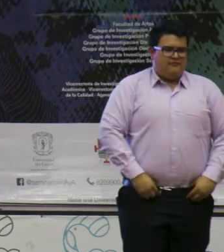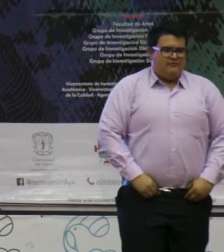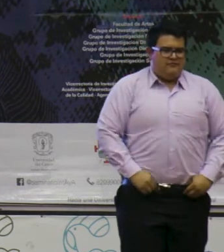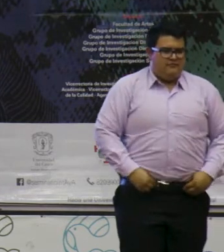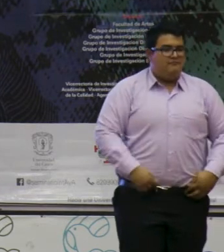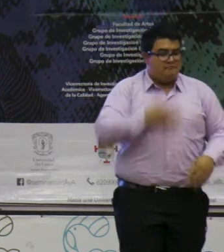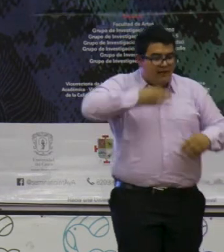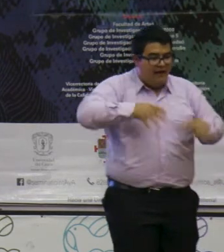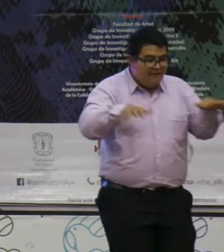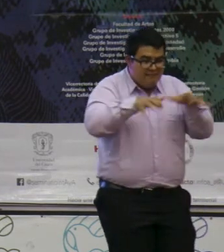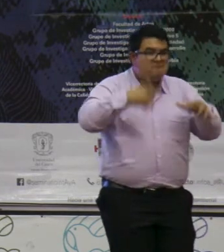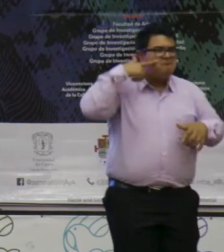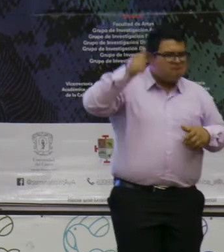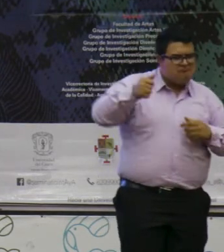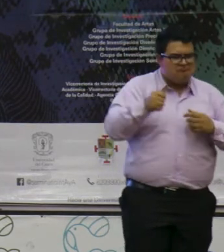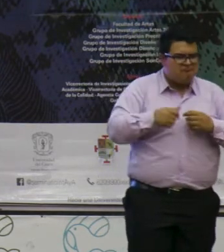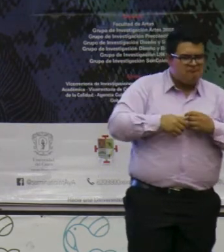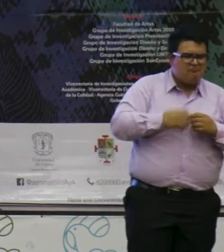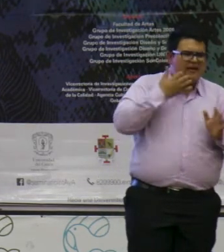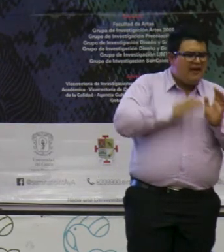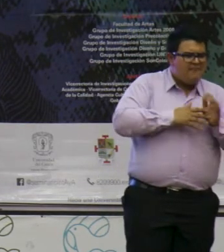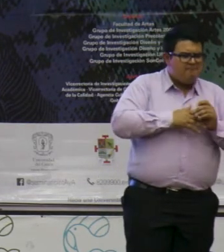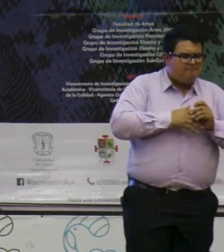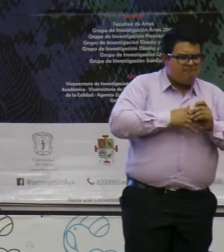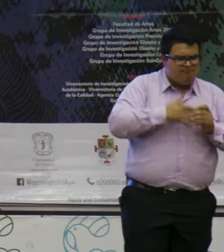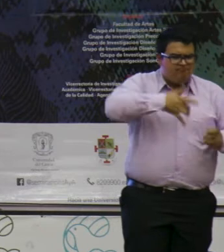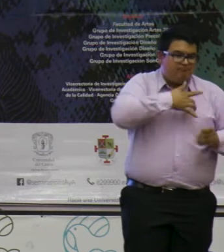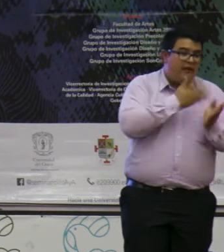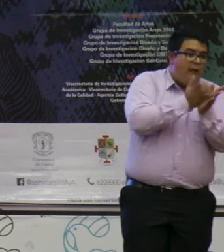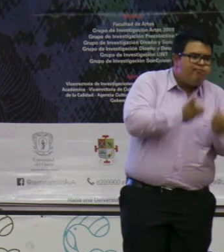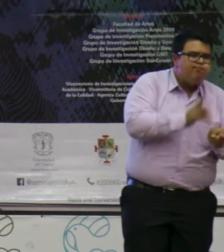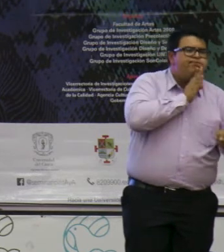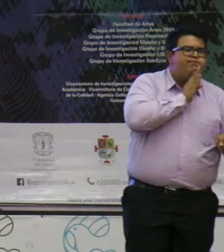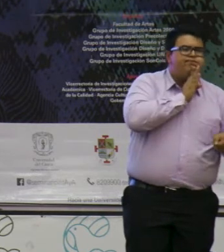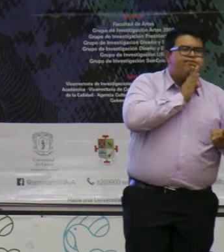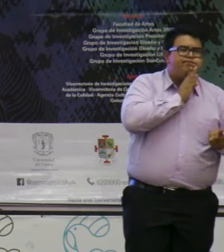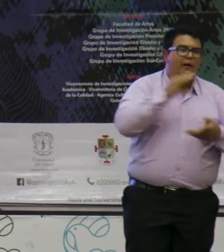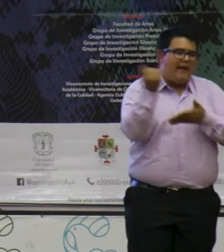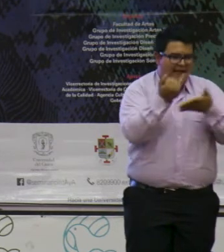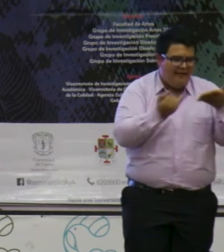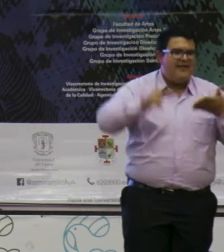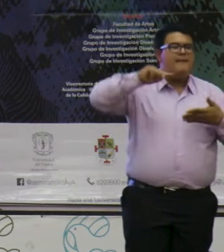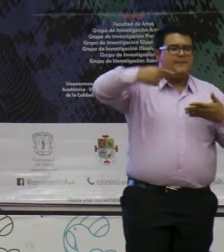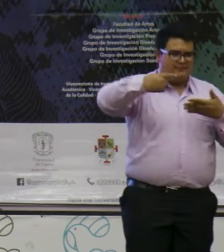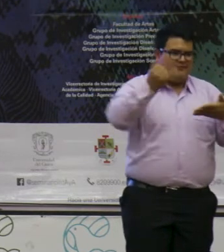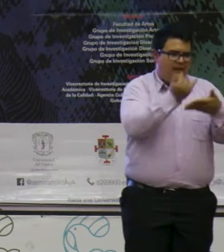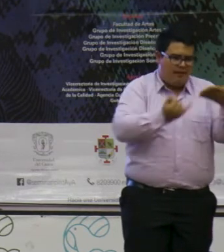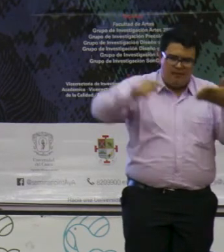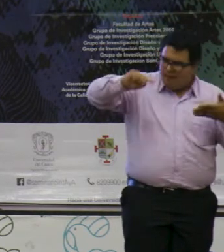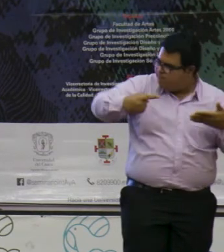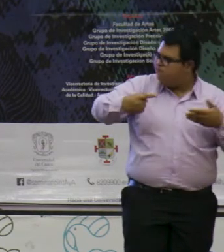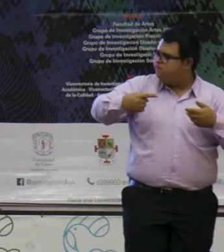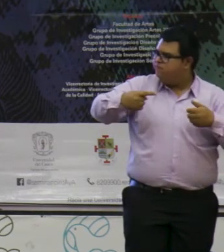chéveres de trabajar con estudiantes, ¿vale? Este ejercicio, por ejemplo, yo siempre lo hago con los estudiantes de Ilustración 1,